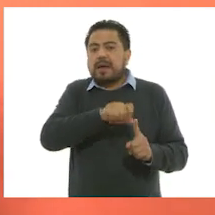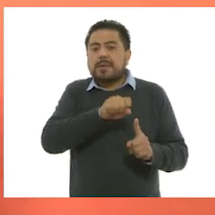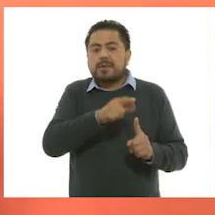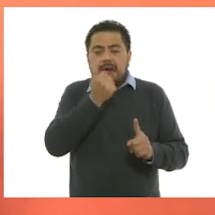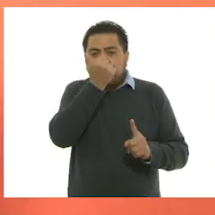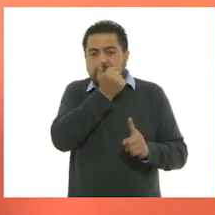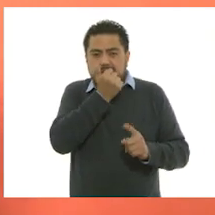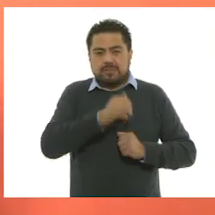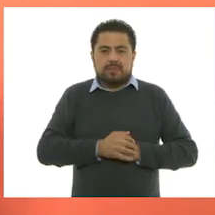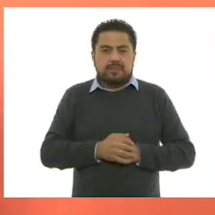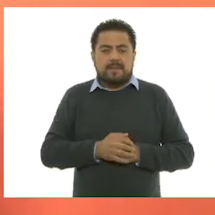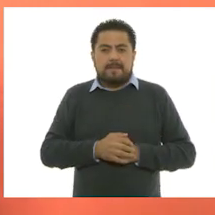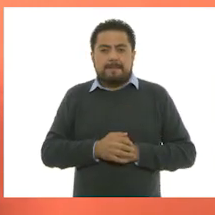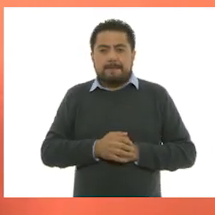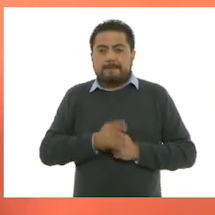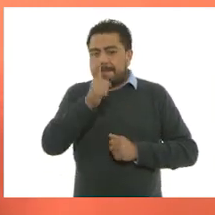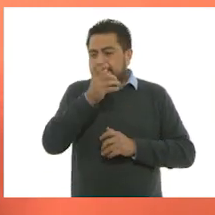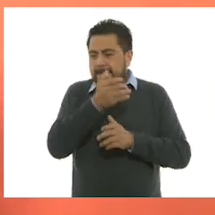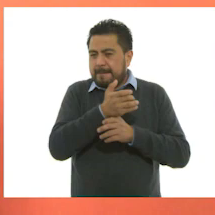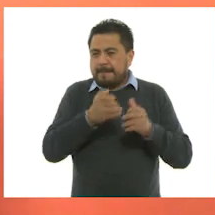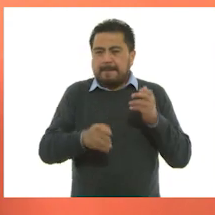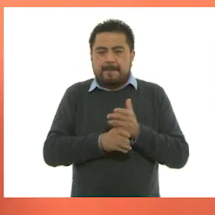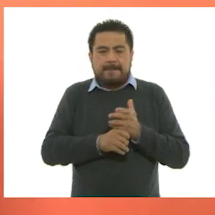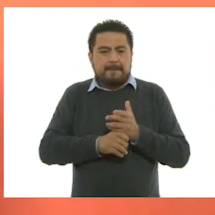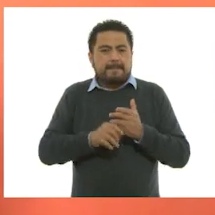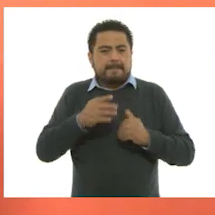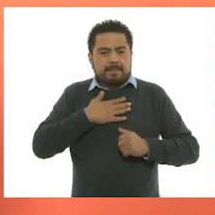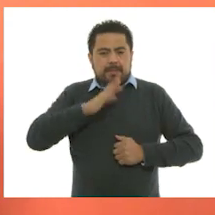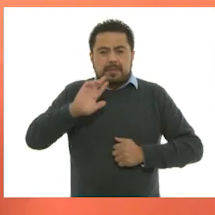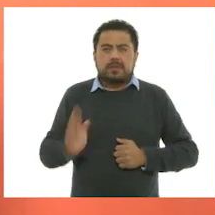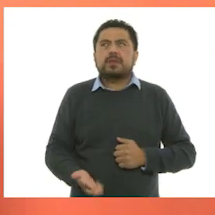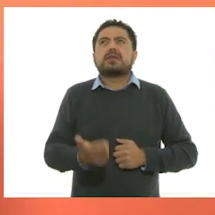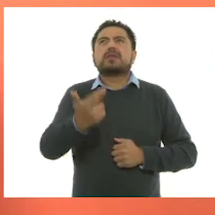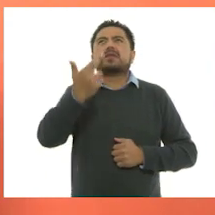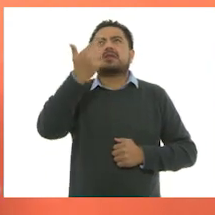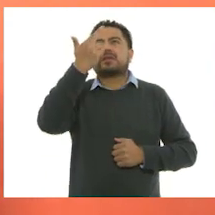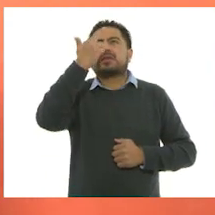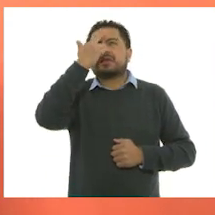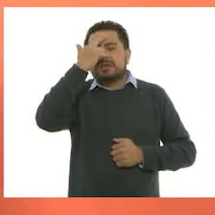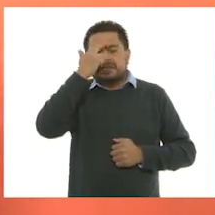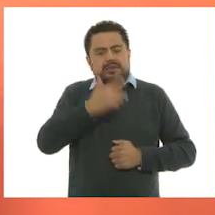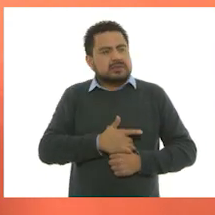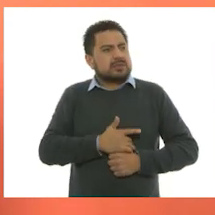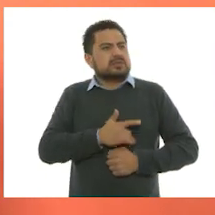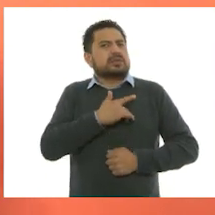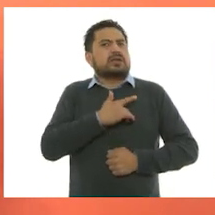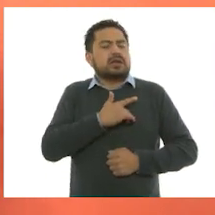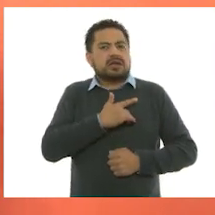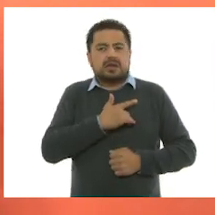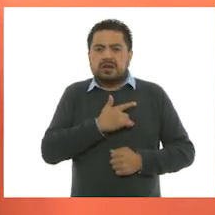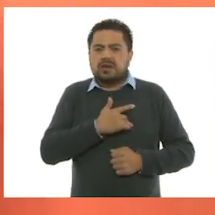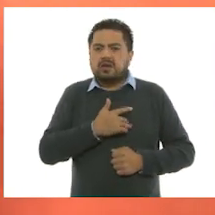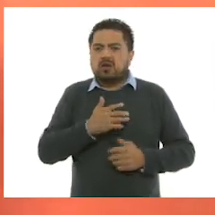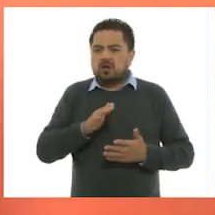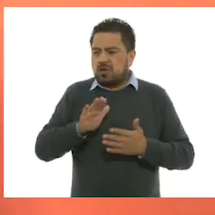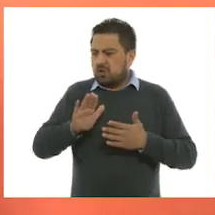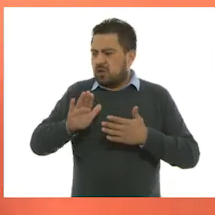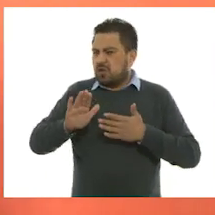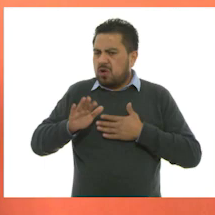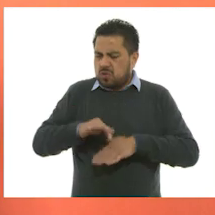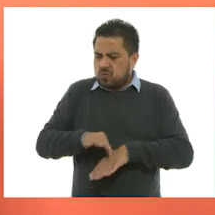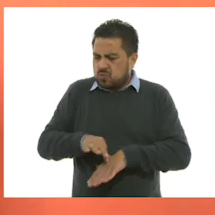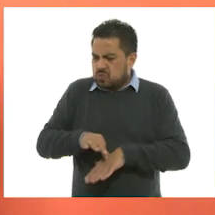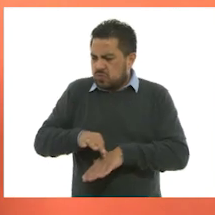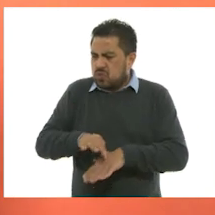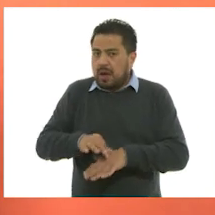después. Una de las cosas que recuerdo y que siento y comprobé